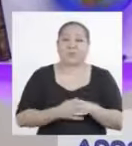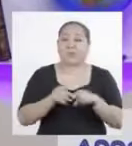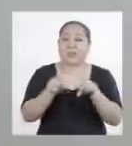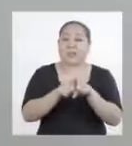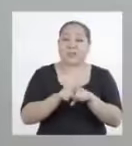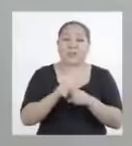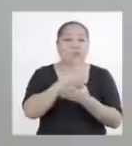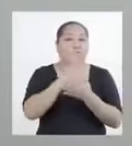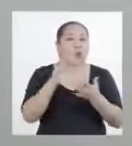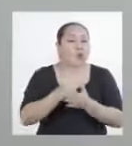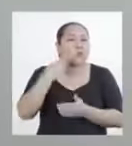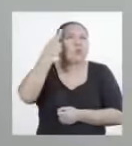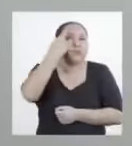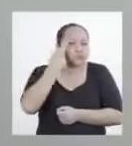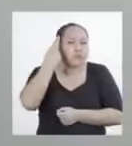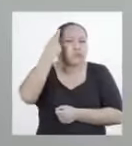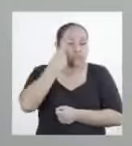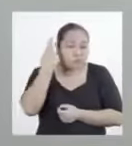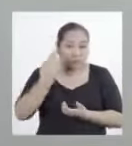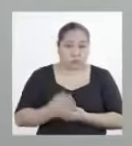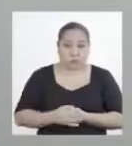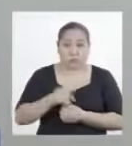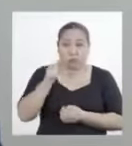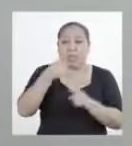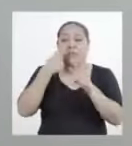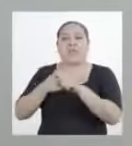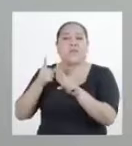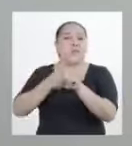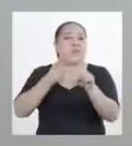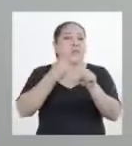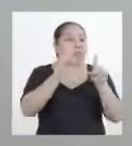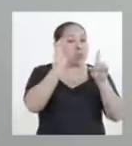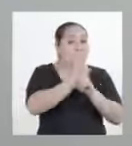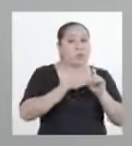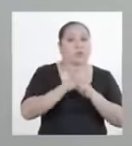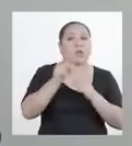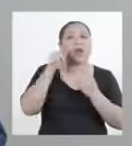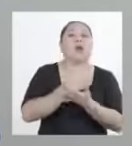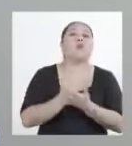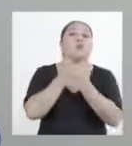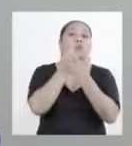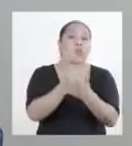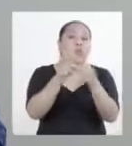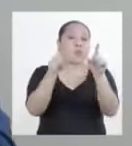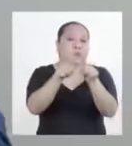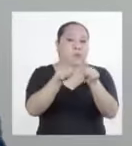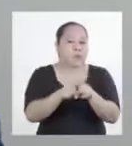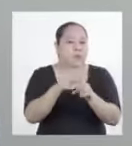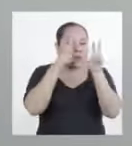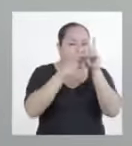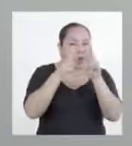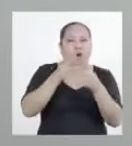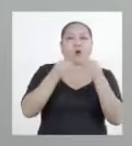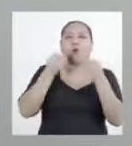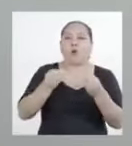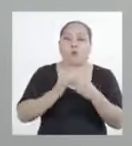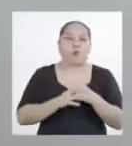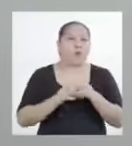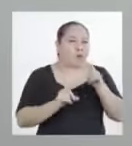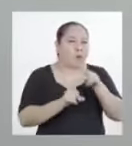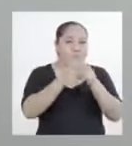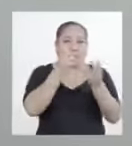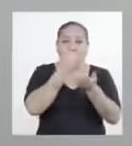pausa Además, todo lo que hemos reflexionado hasta ahora sobre diversidad cultural Nos ayudará también para ver cómo se